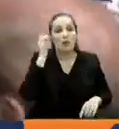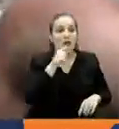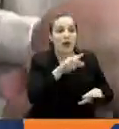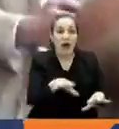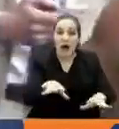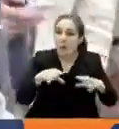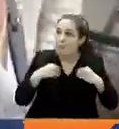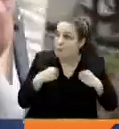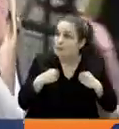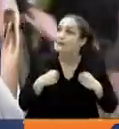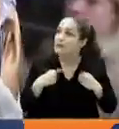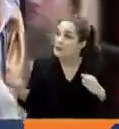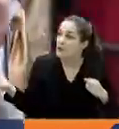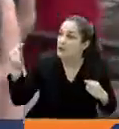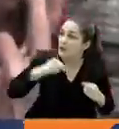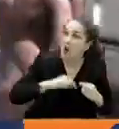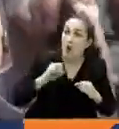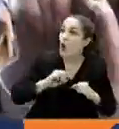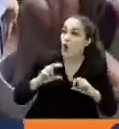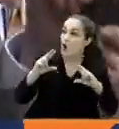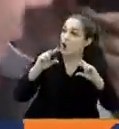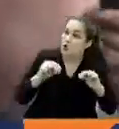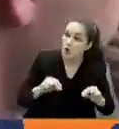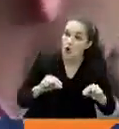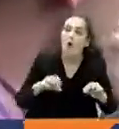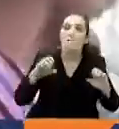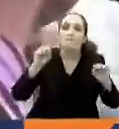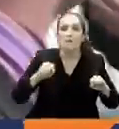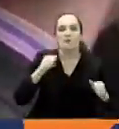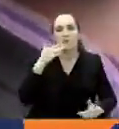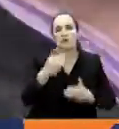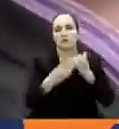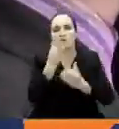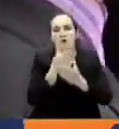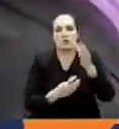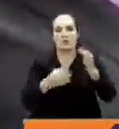extradición, ambas partes podrán solicitar la intervención del Tribunal Supremo Británico.